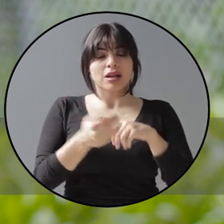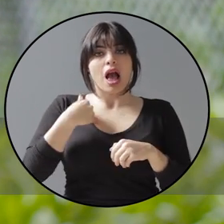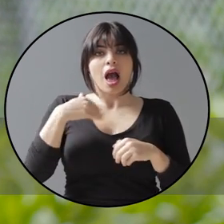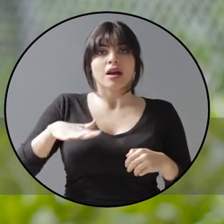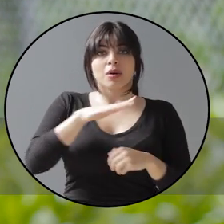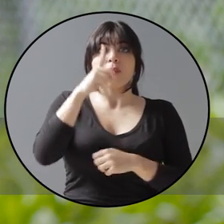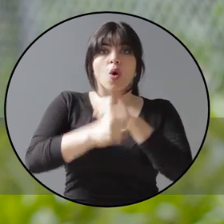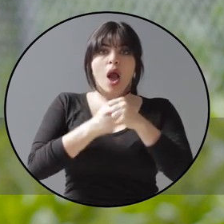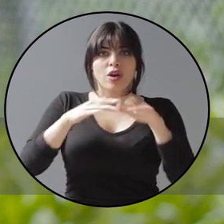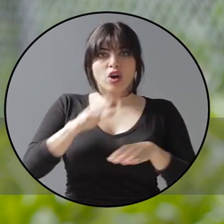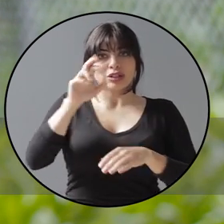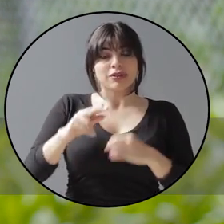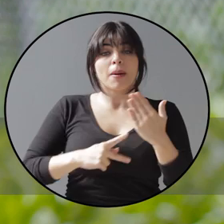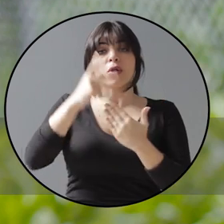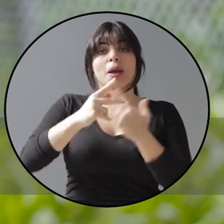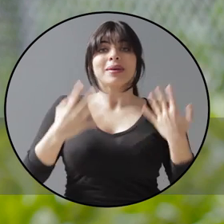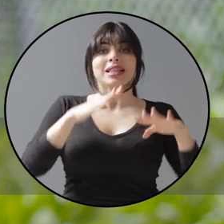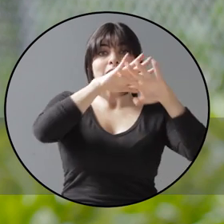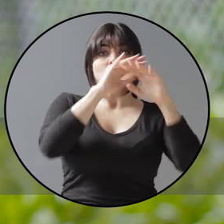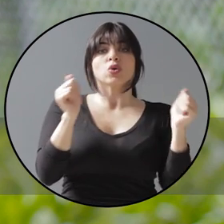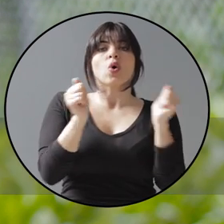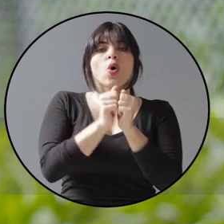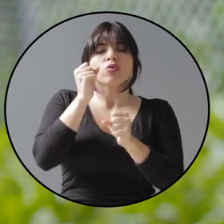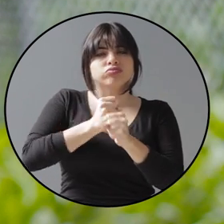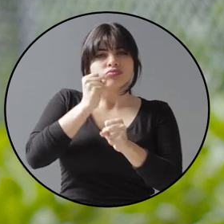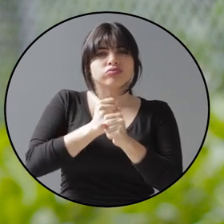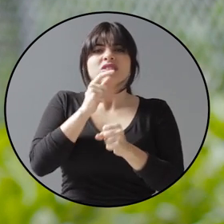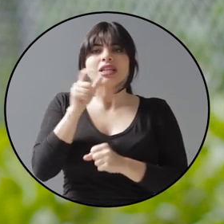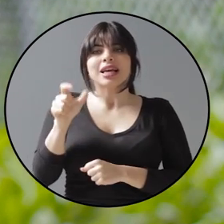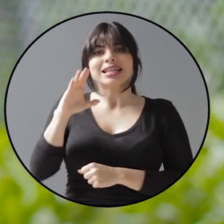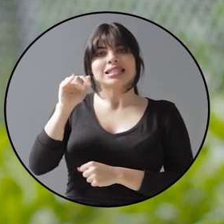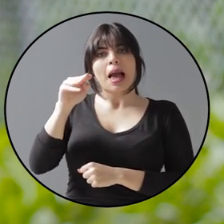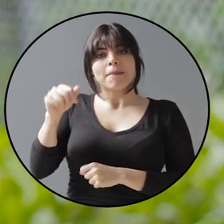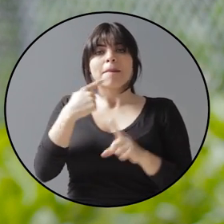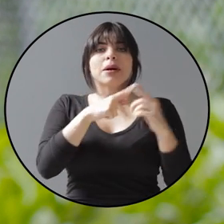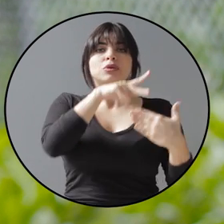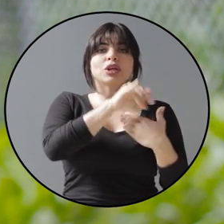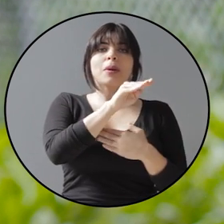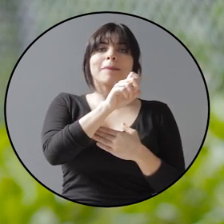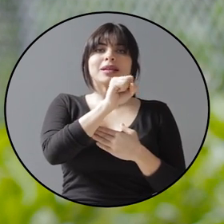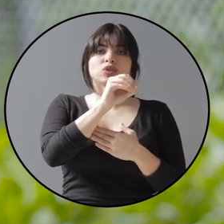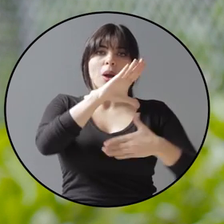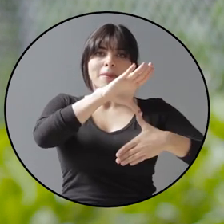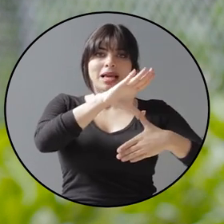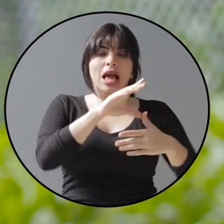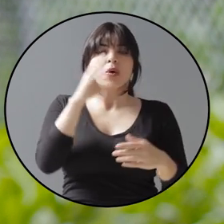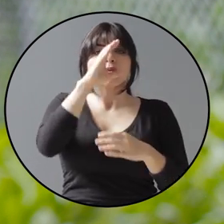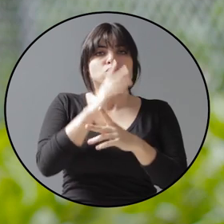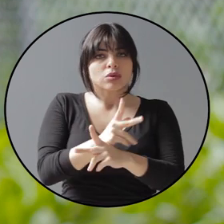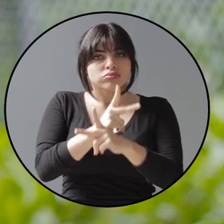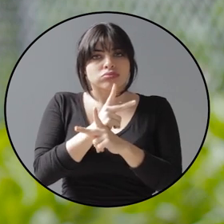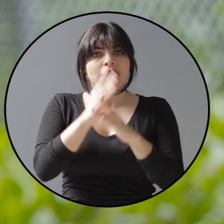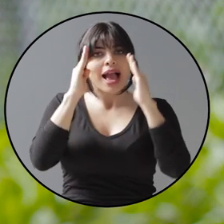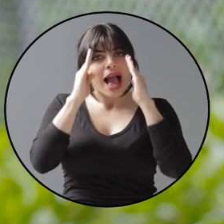Rica. El programa Tejiendo Desarrollo se encuentra trabajando de la mano con el CIAMA y el Proyecto Mesoamericano en la prevención y